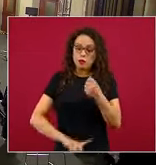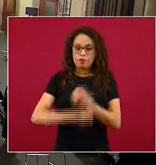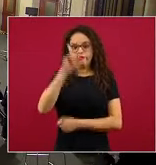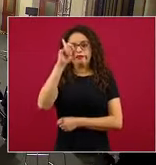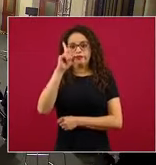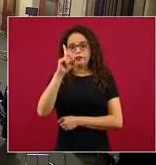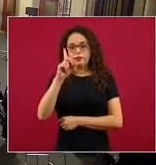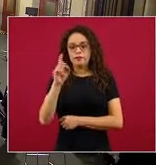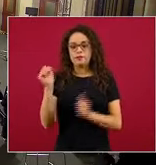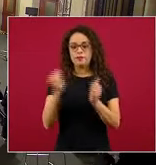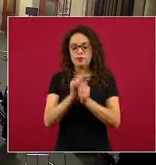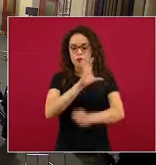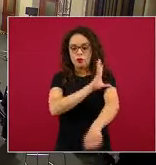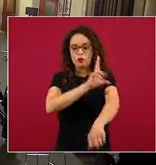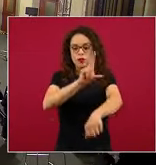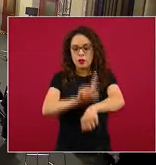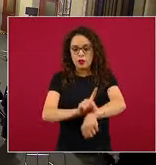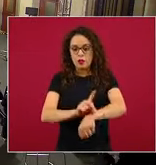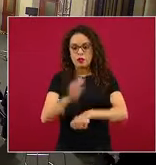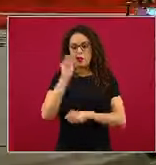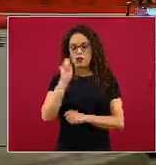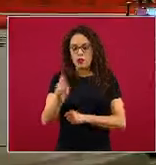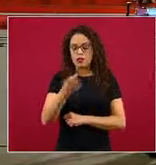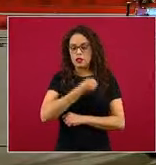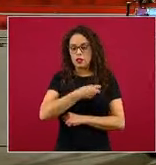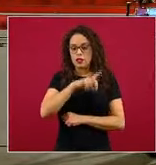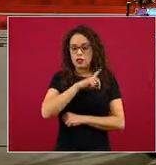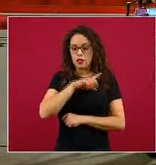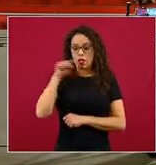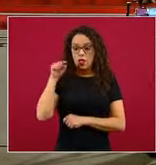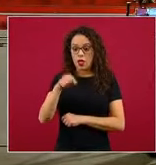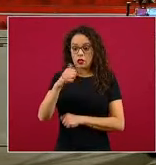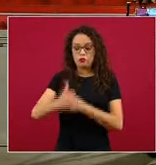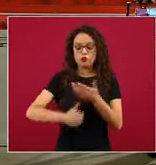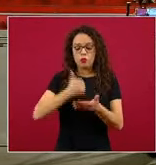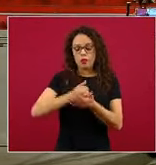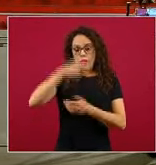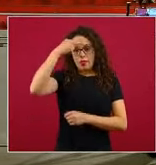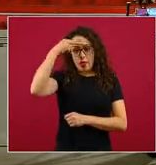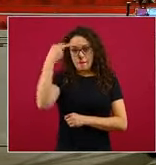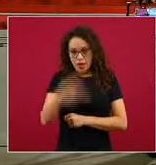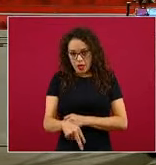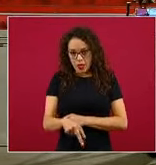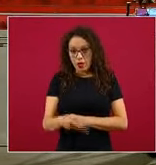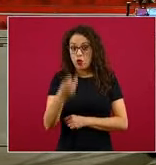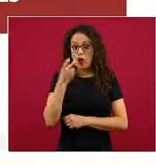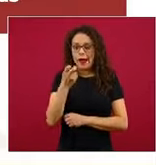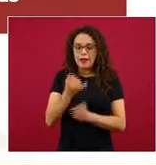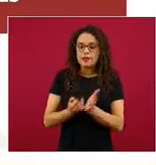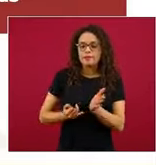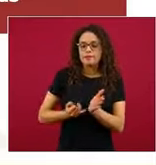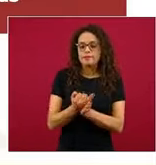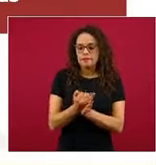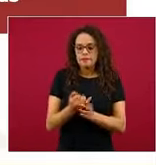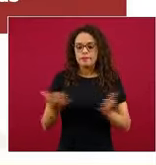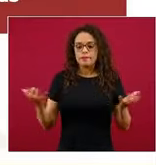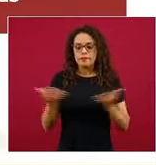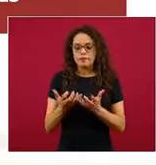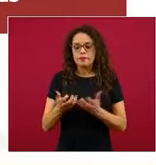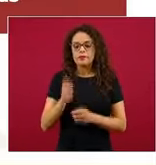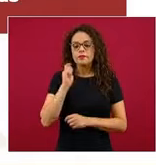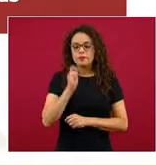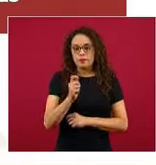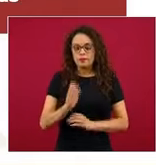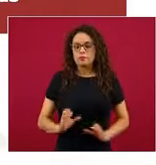jurisdicción sanitaria de la Ciudad de México, con el que definimos las primeras acciones preventivas en la